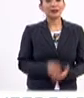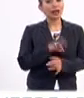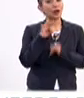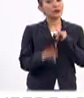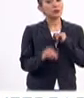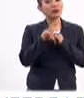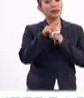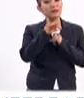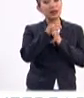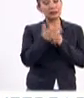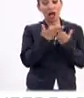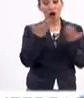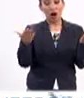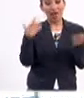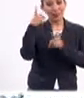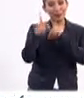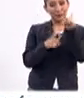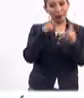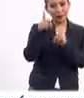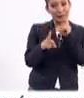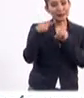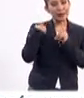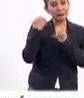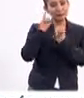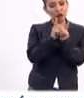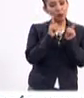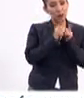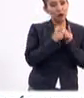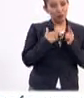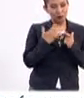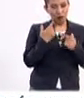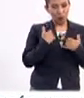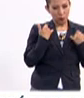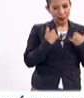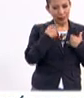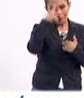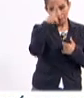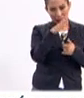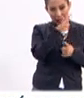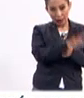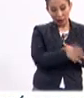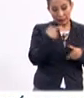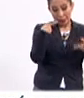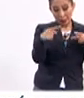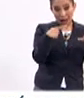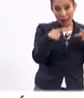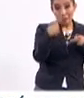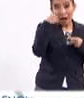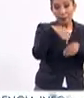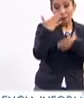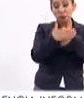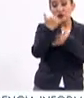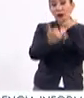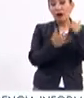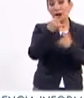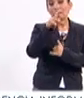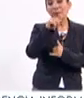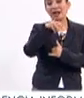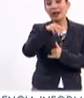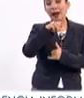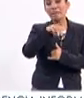Llegamos al final de Interfaz y esta vez con los deportes, y es que la delegación de los atletas mexicanos pues ya se están preparando para los próximos